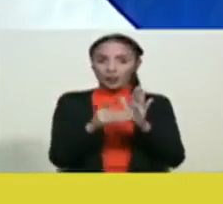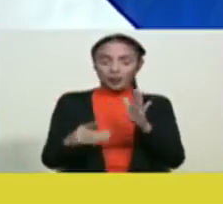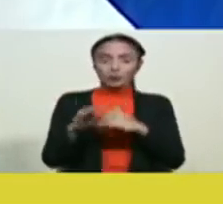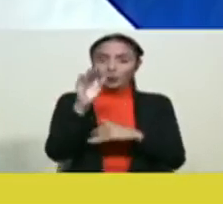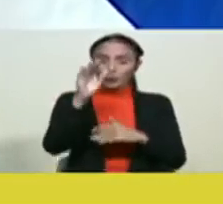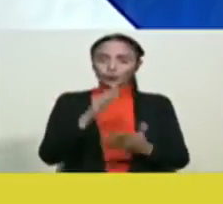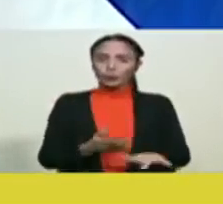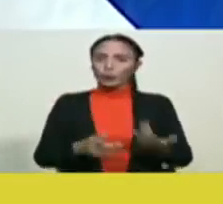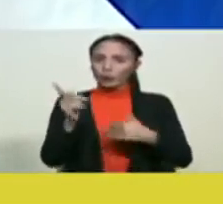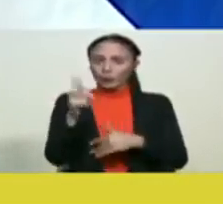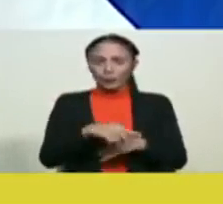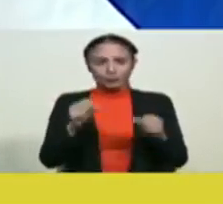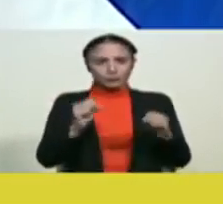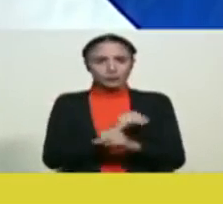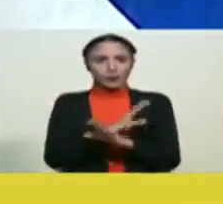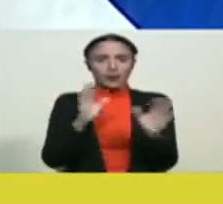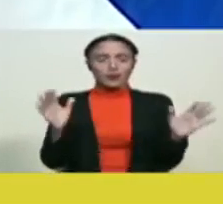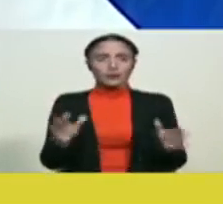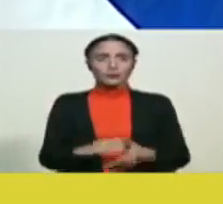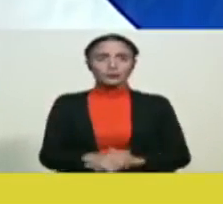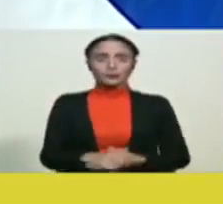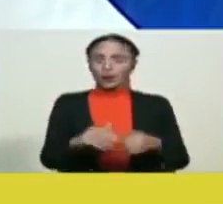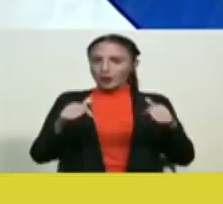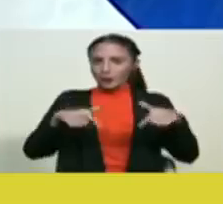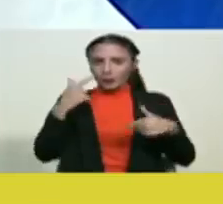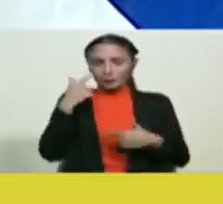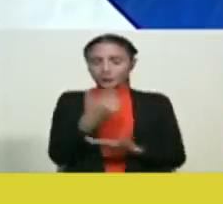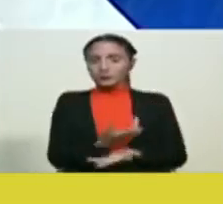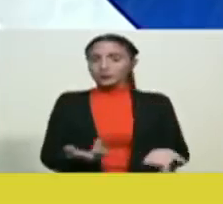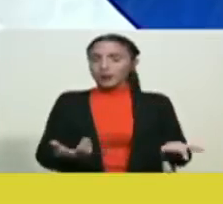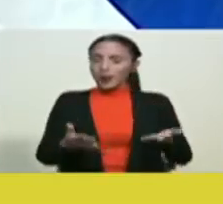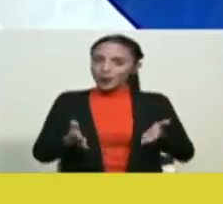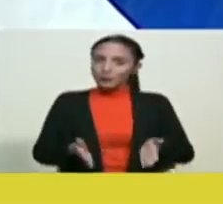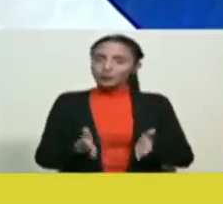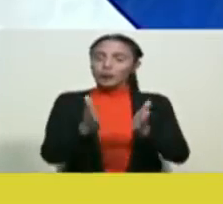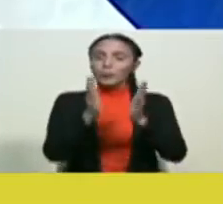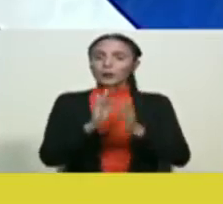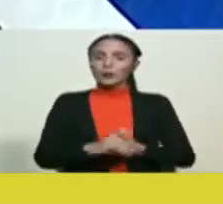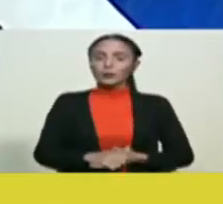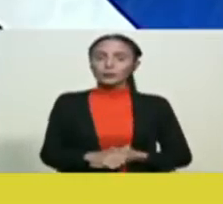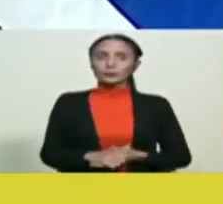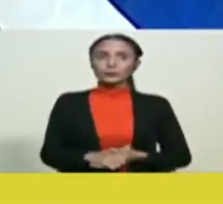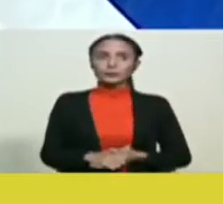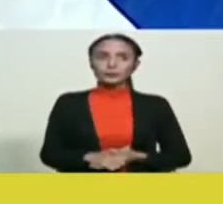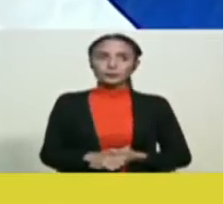futuro si aquí estamos ratificando ese camino